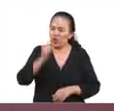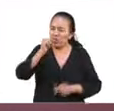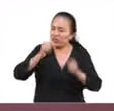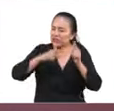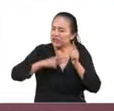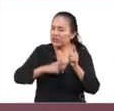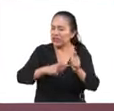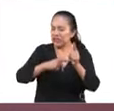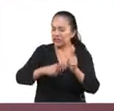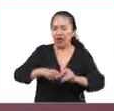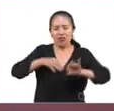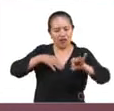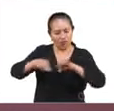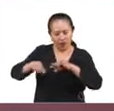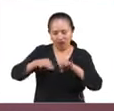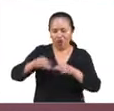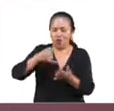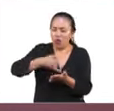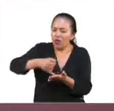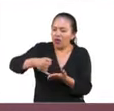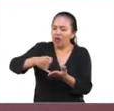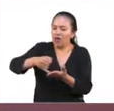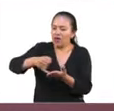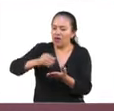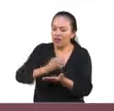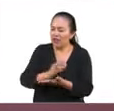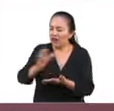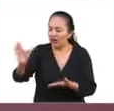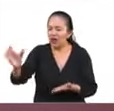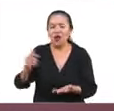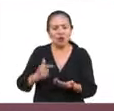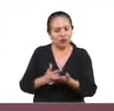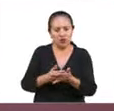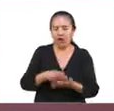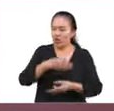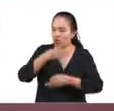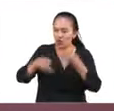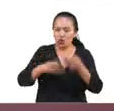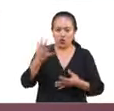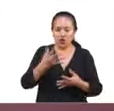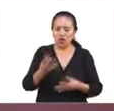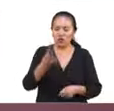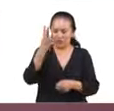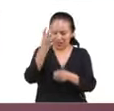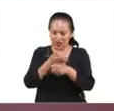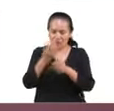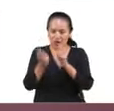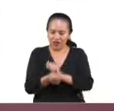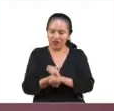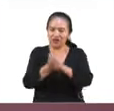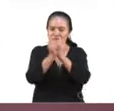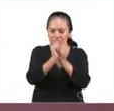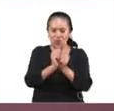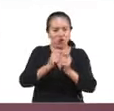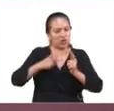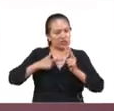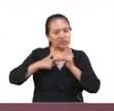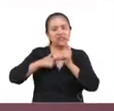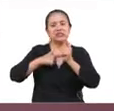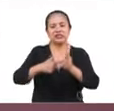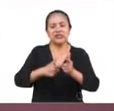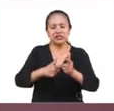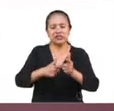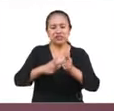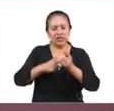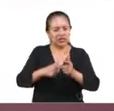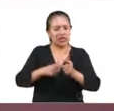en el campo, para que todo lo que han logrado en esta cuarta transformación continúe y se consolide en